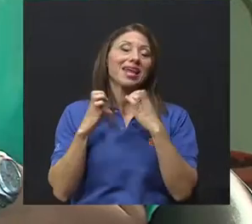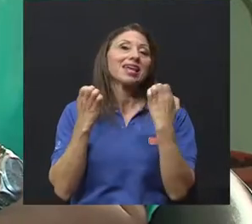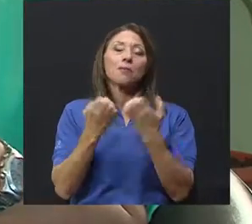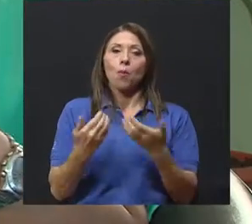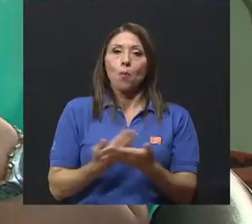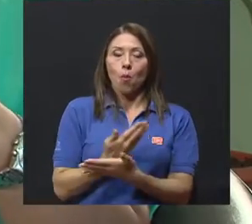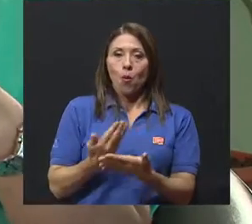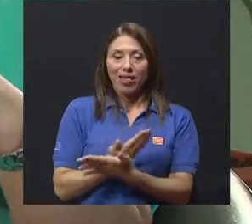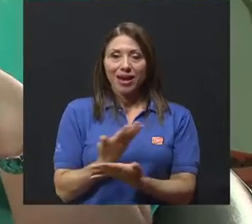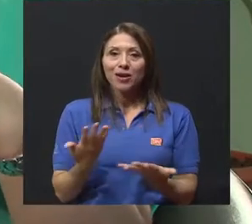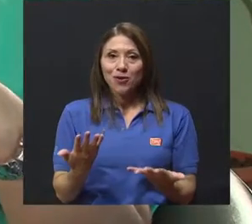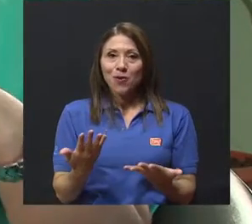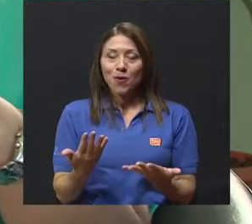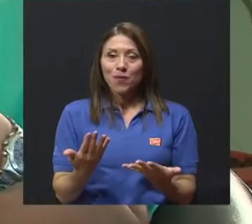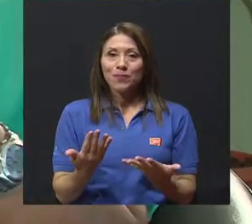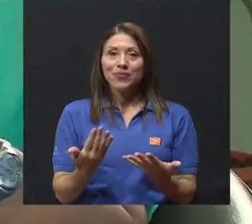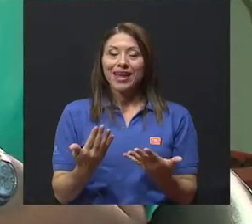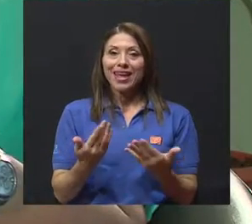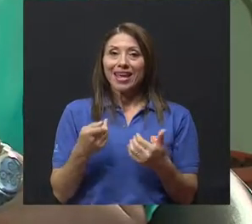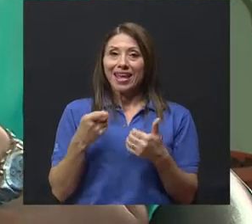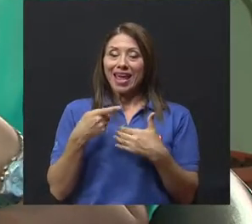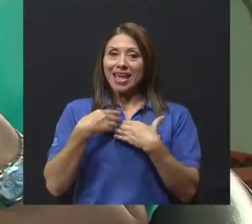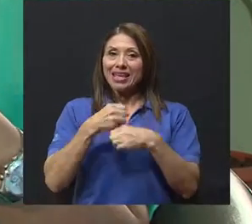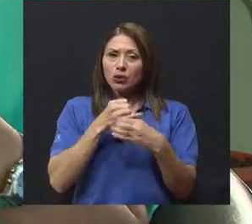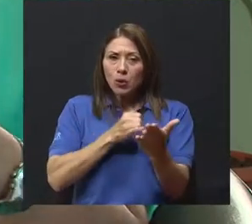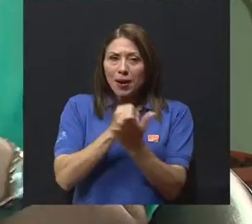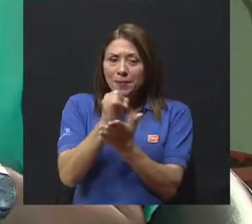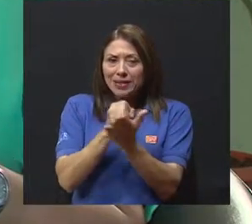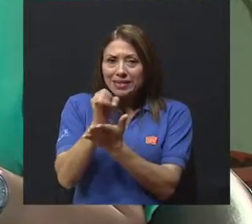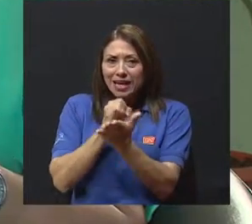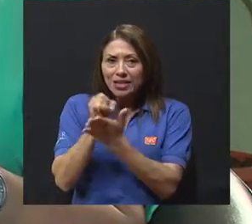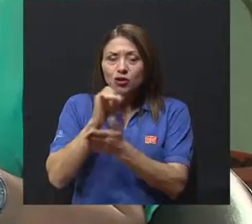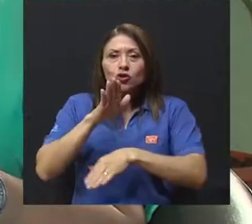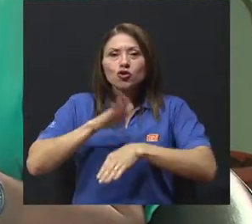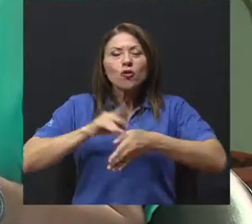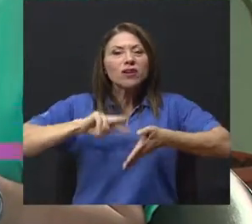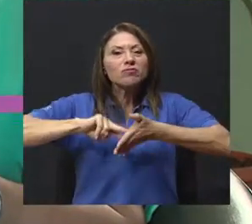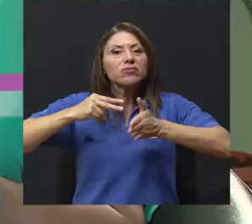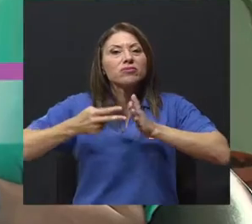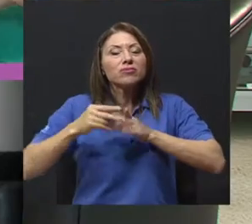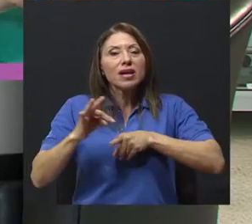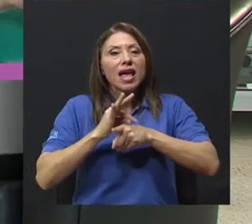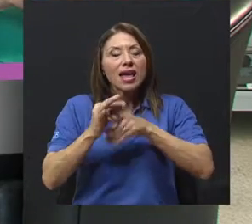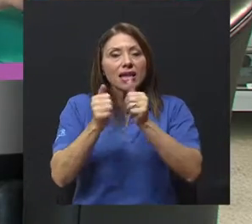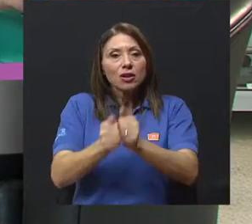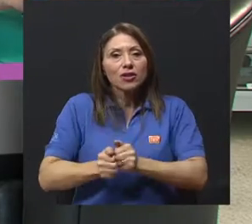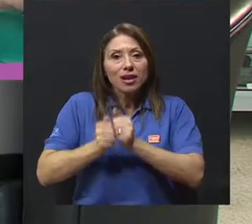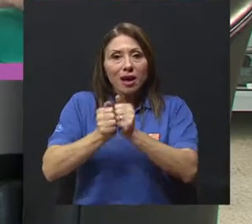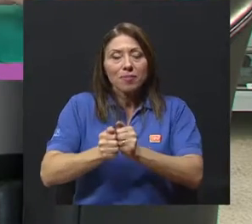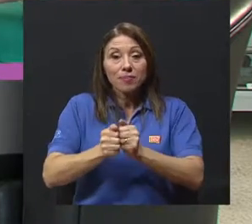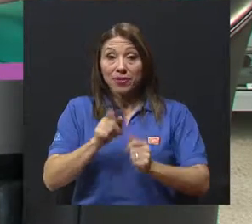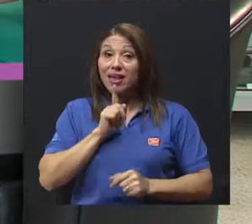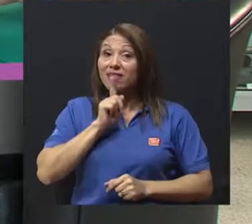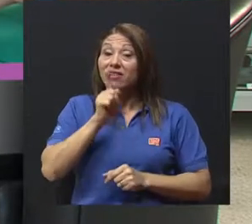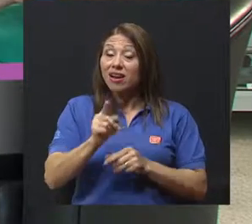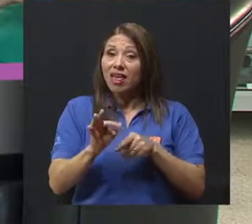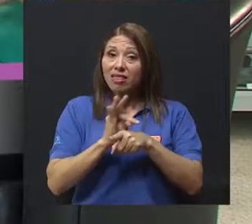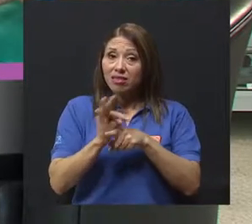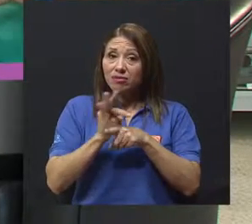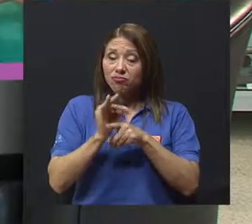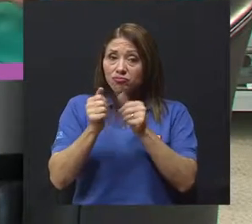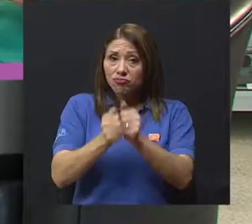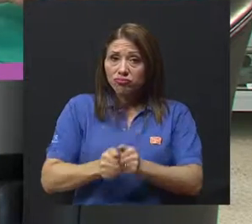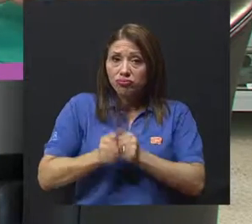que hizo una investigación sobre lo que es equinoterapia en realidad la equinoterapia es un método